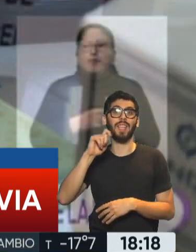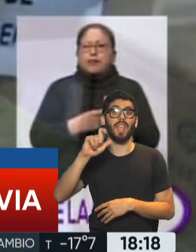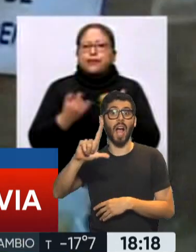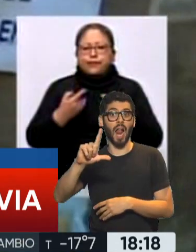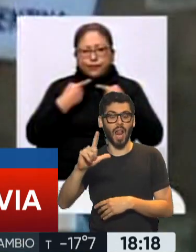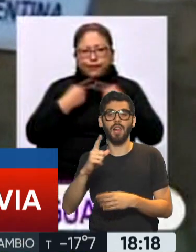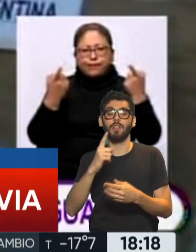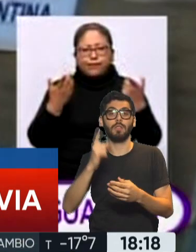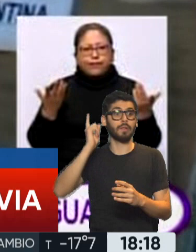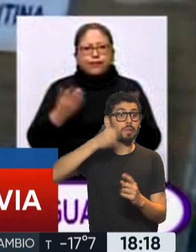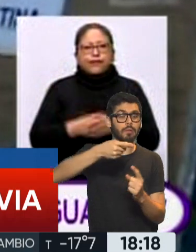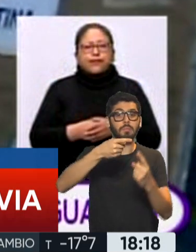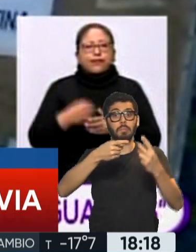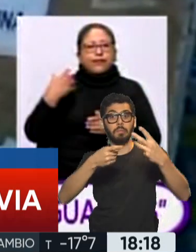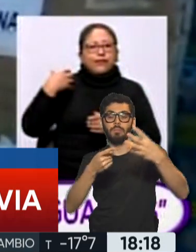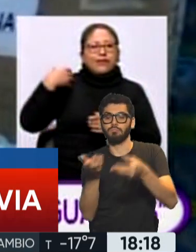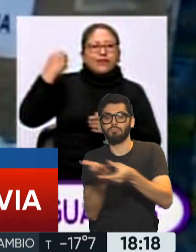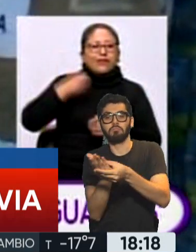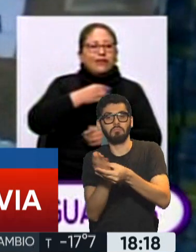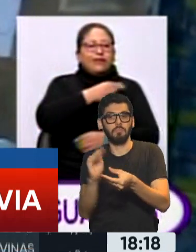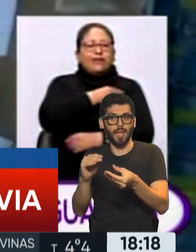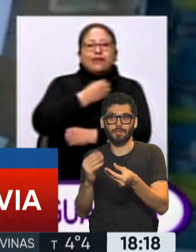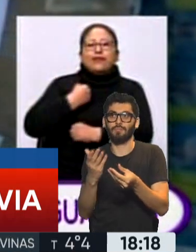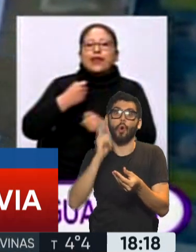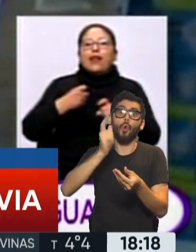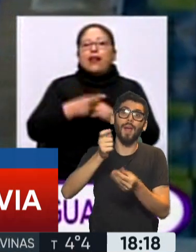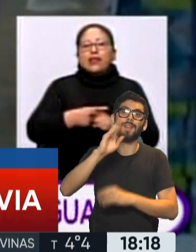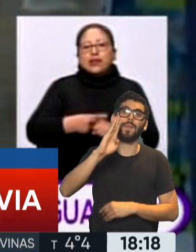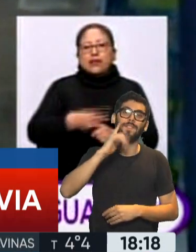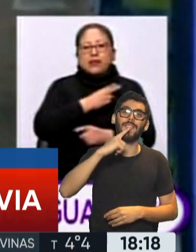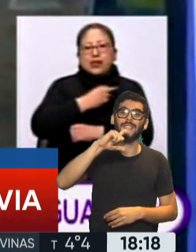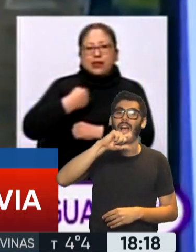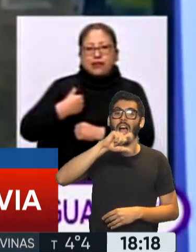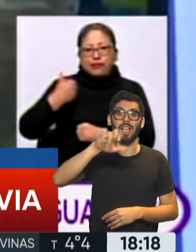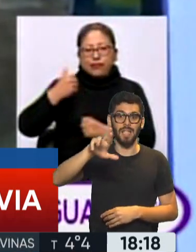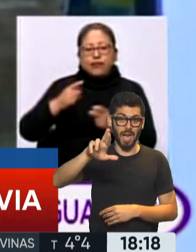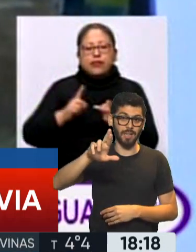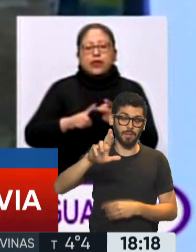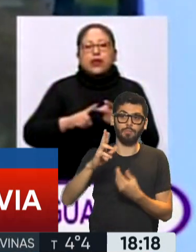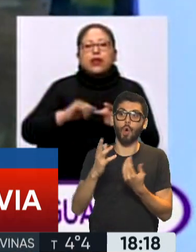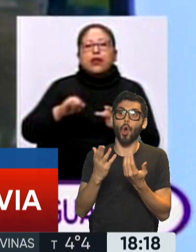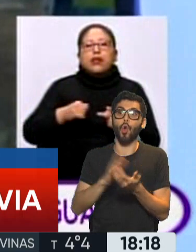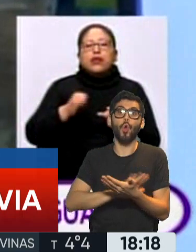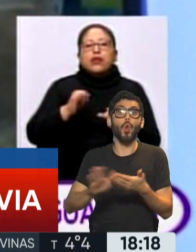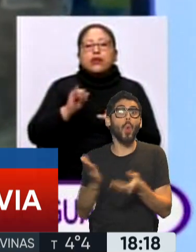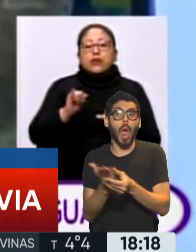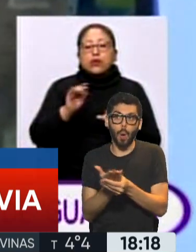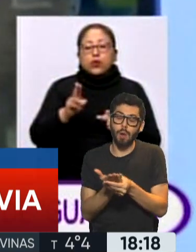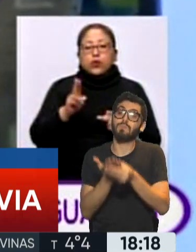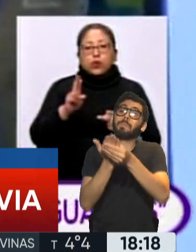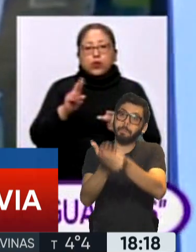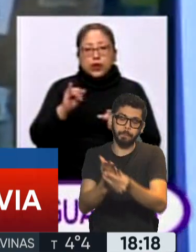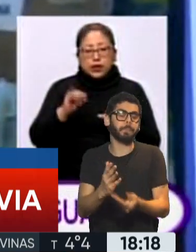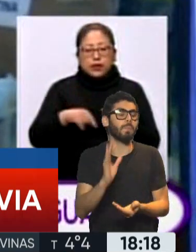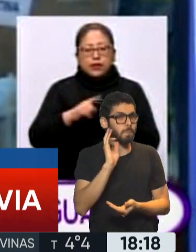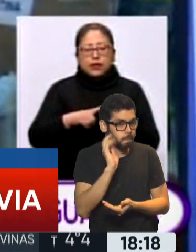ampliación de la acusación ante el juez Javier López Vizcayar, que le había corrido vista de los nuevos elementos aportados al expediente por los